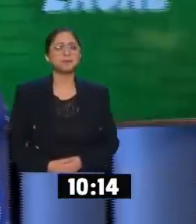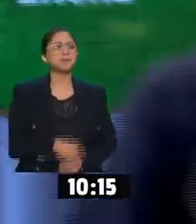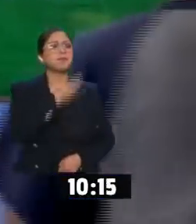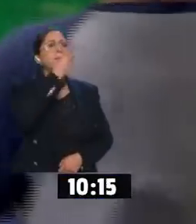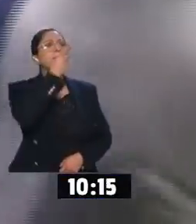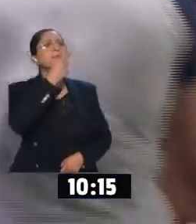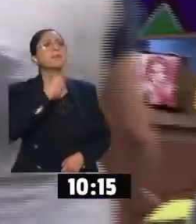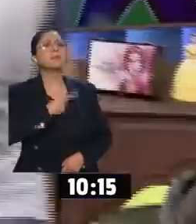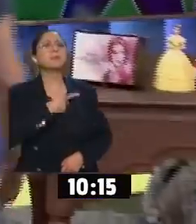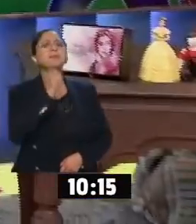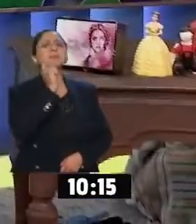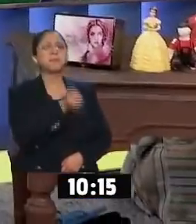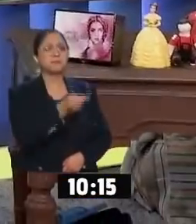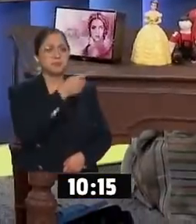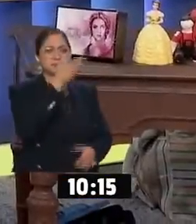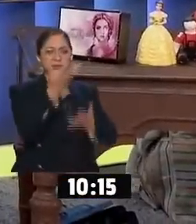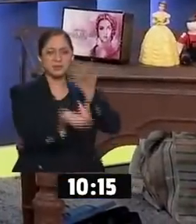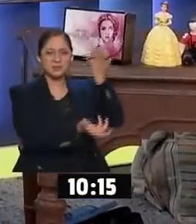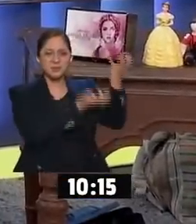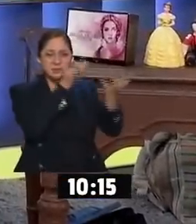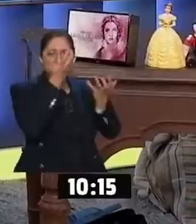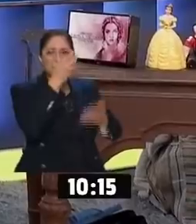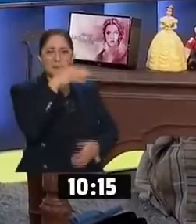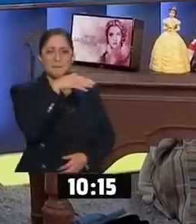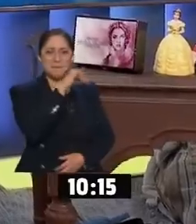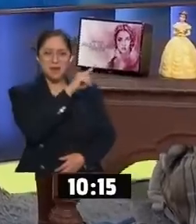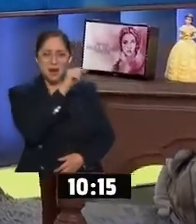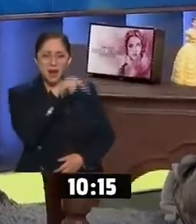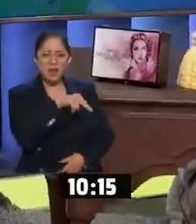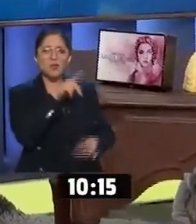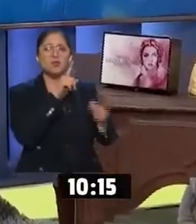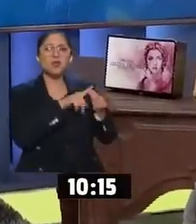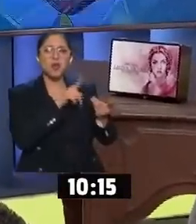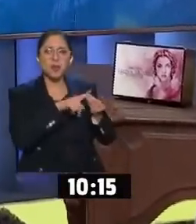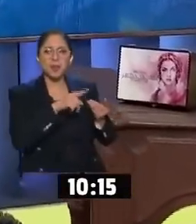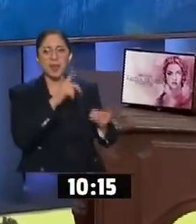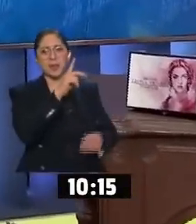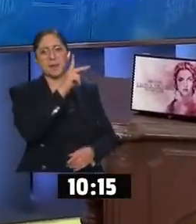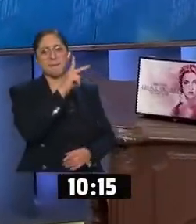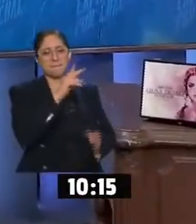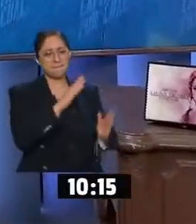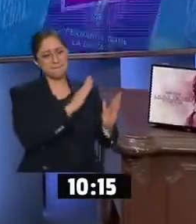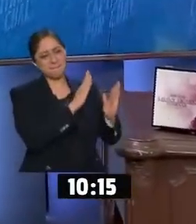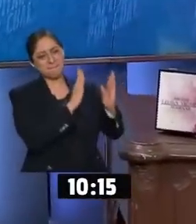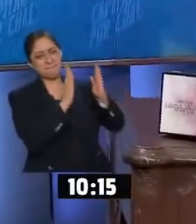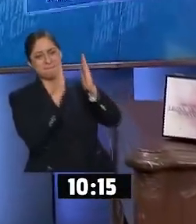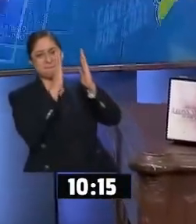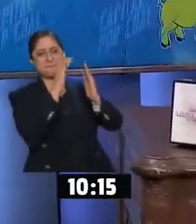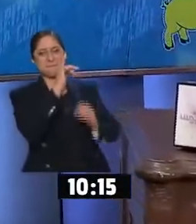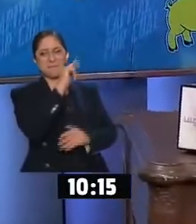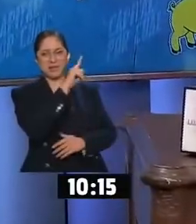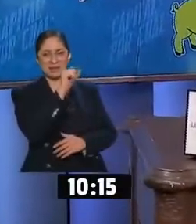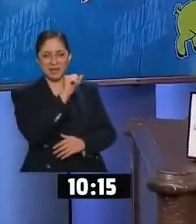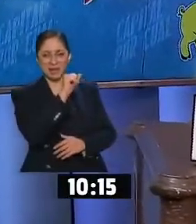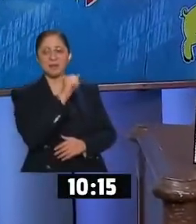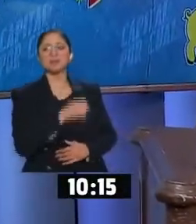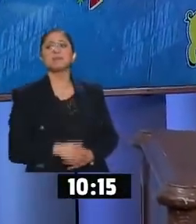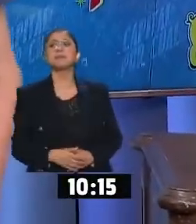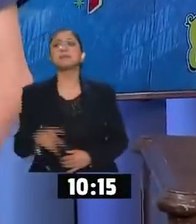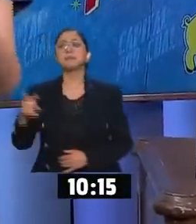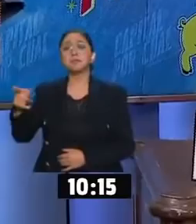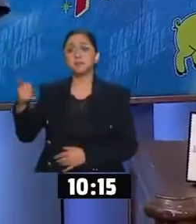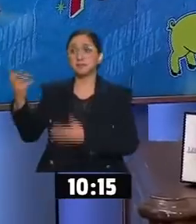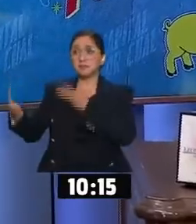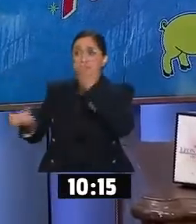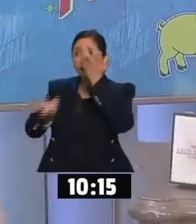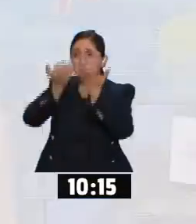incendio? El del incendio de Milán, señora. En la torre de pizza. Ahora sí vaya sacando mis pastillas. Cerca de la torre de pizza. Incendio consumió edificio